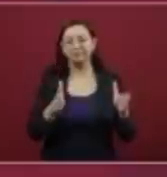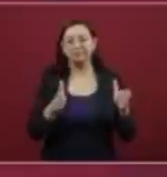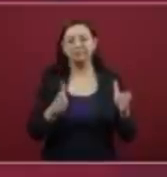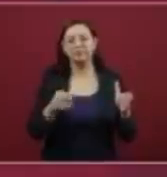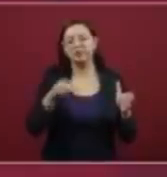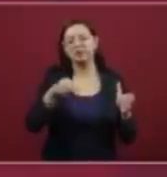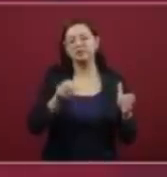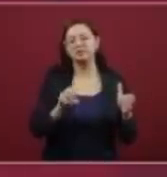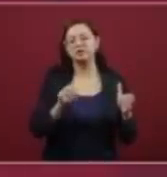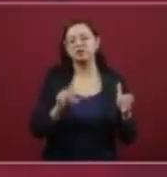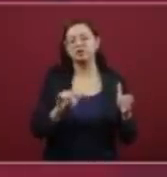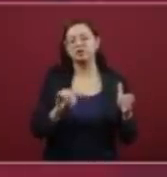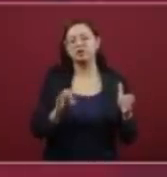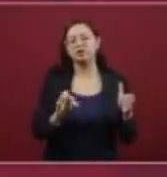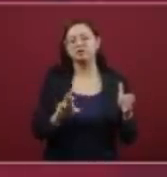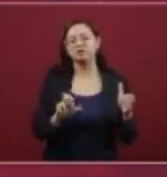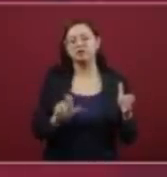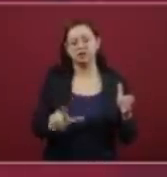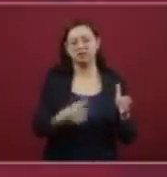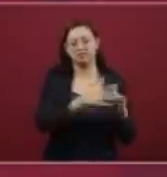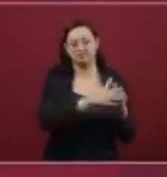llamado neoliberal.